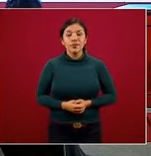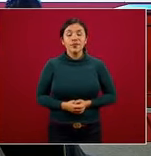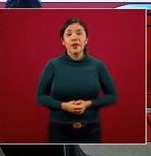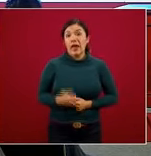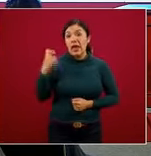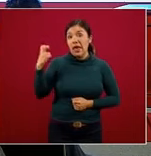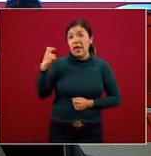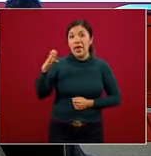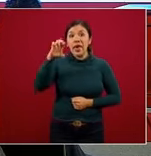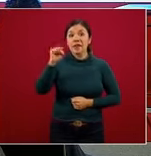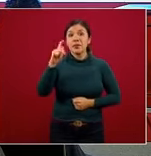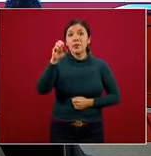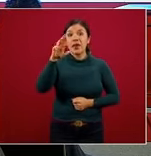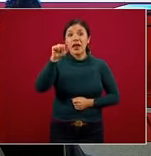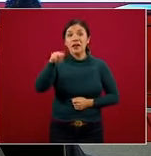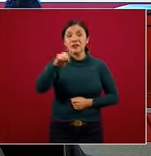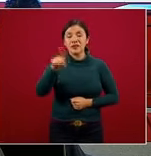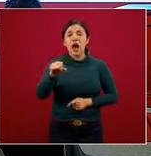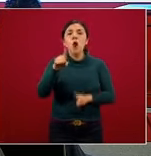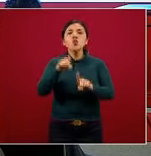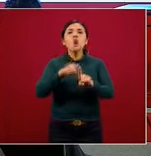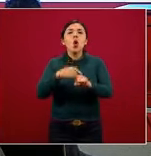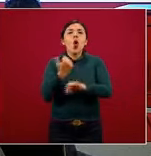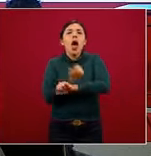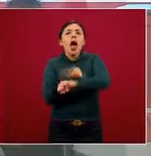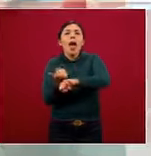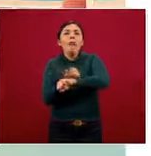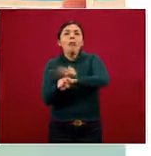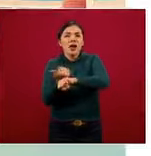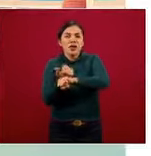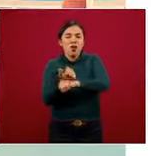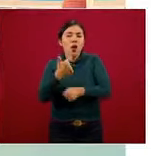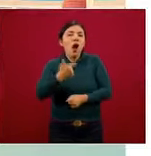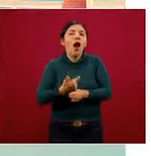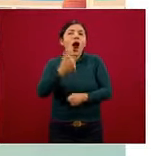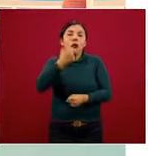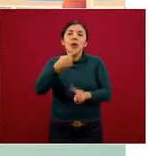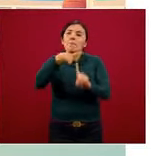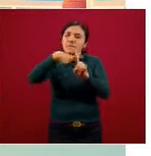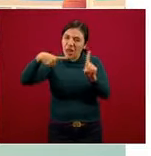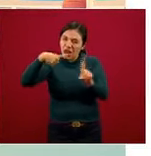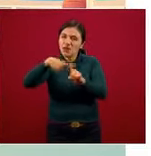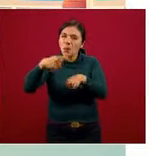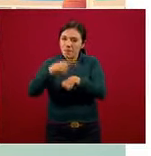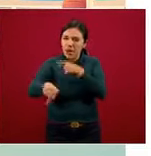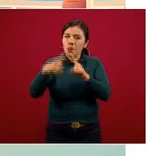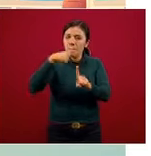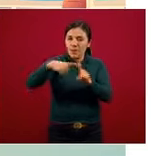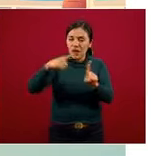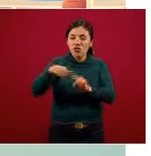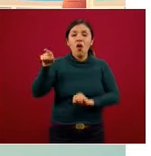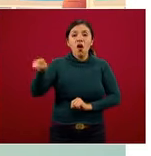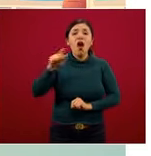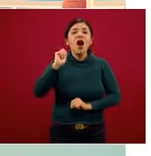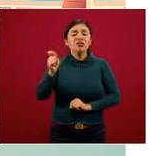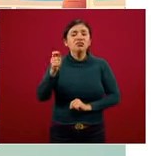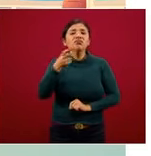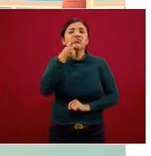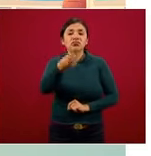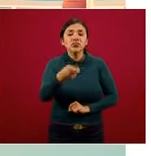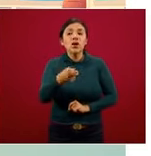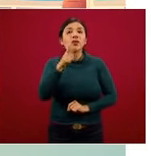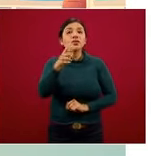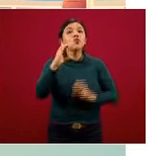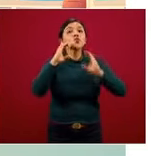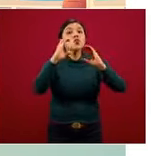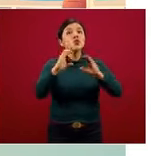Esperanza es el color amarillo. Esperanza es el nivel de riesgo medio y su lema son medidas sanitarias al